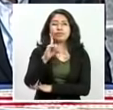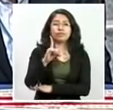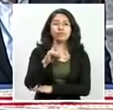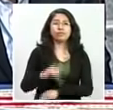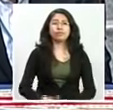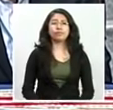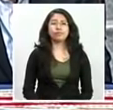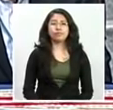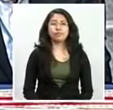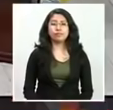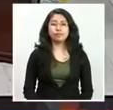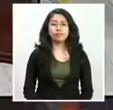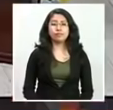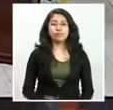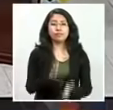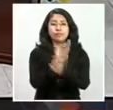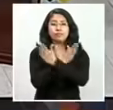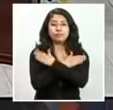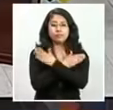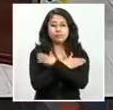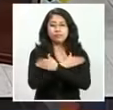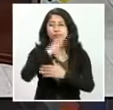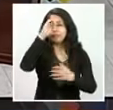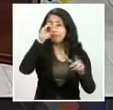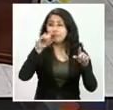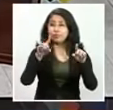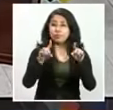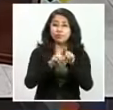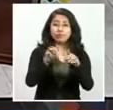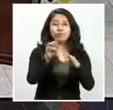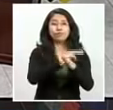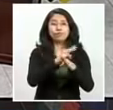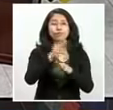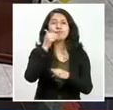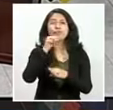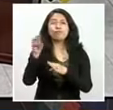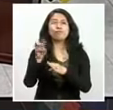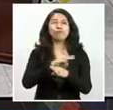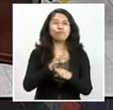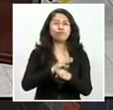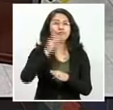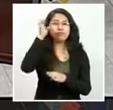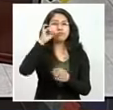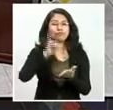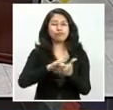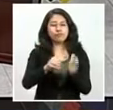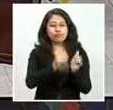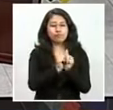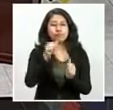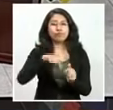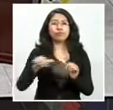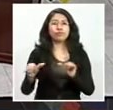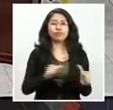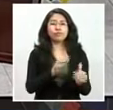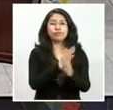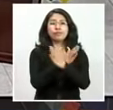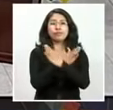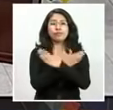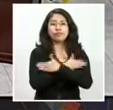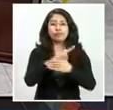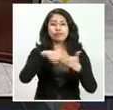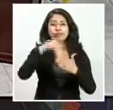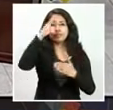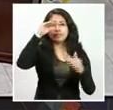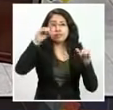Choquebanca Céspedes. Saludar a los hermanos ministros y ministras de Estado que nos acompañan en este acto. Saludar a los